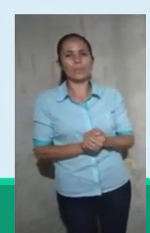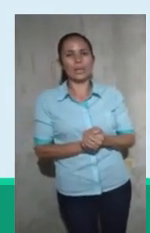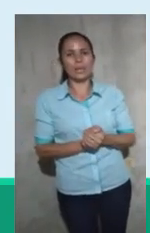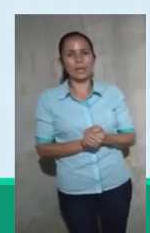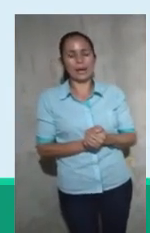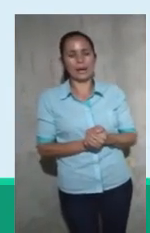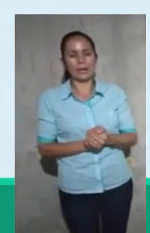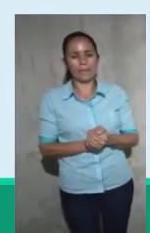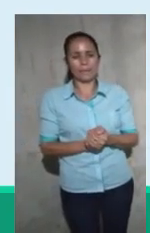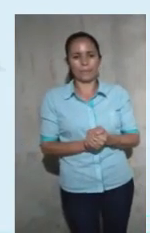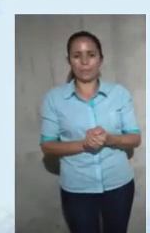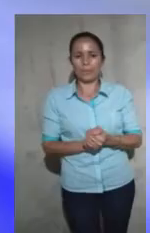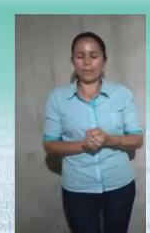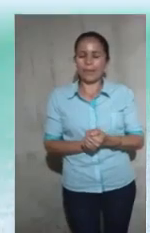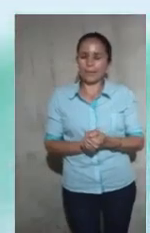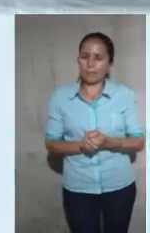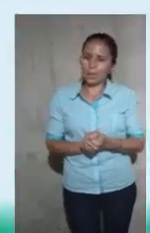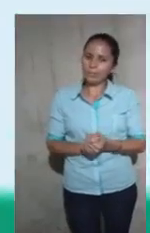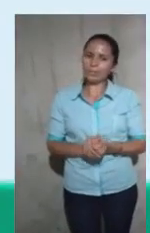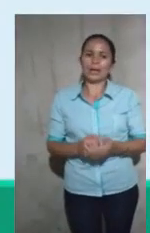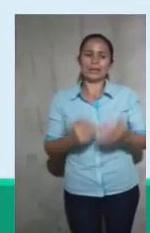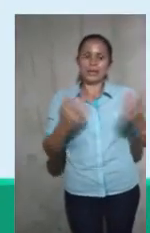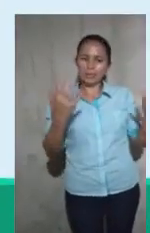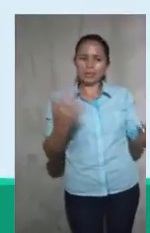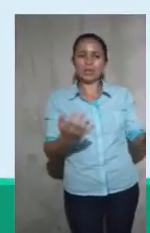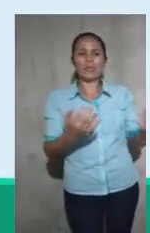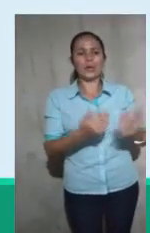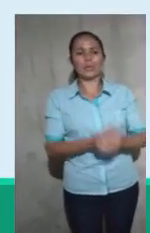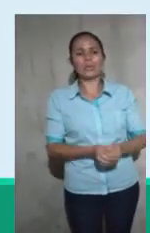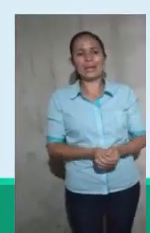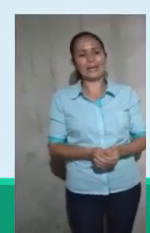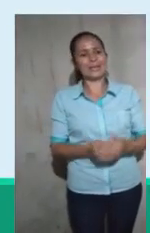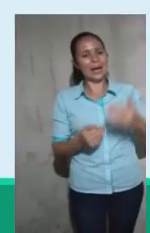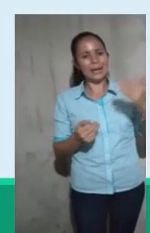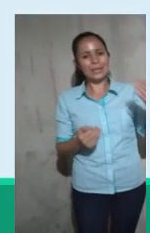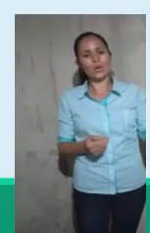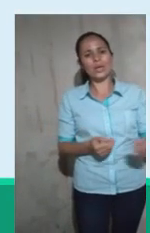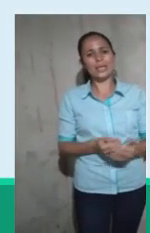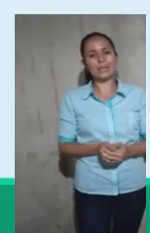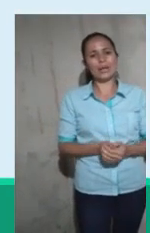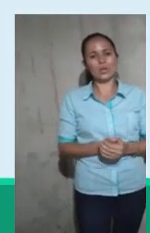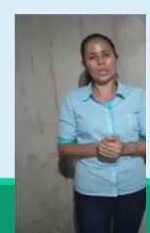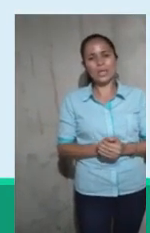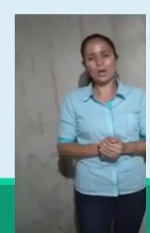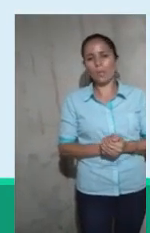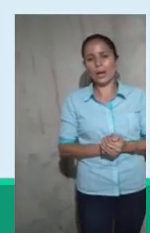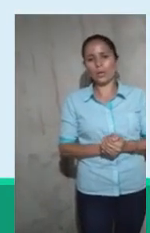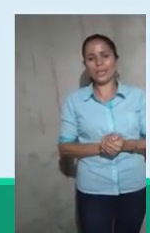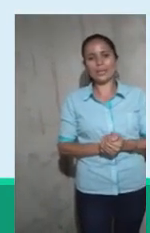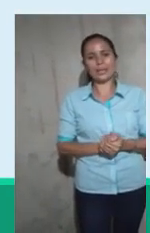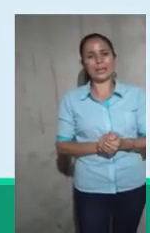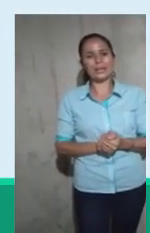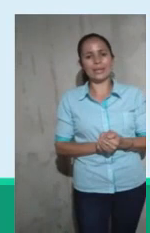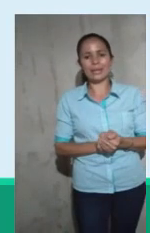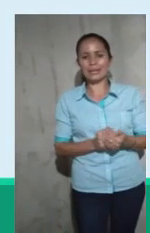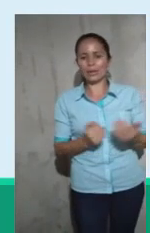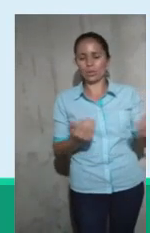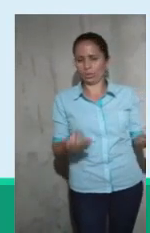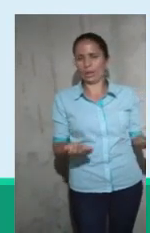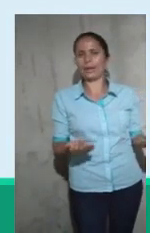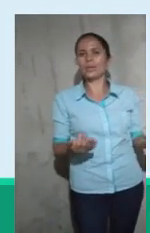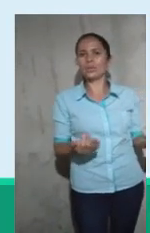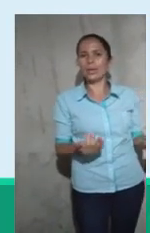trabajo ideal. Bueno, ahí tenemos como pregunta, ¿ya escogiste los 5 valores que